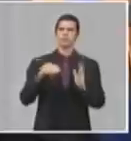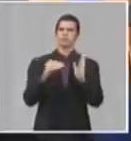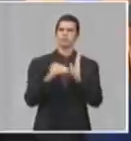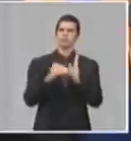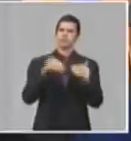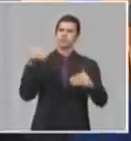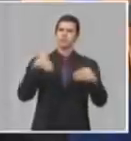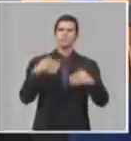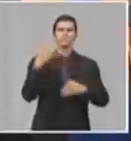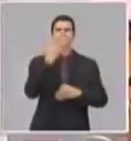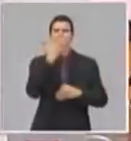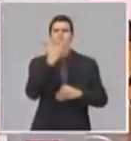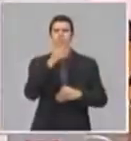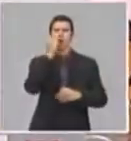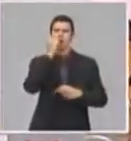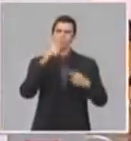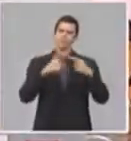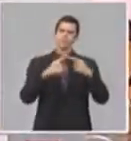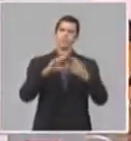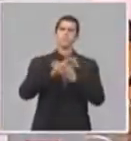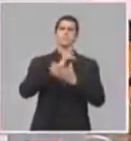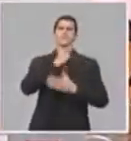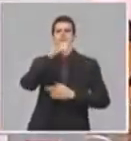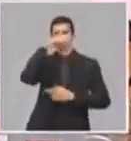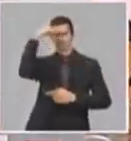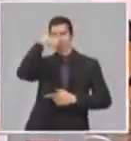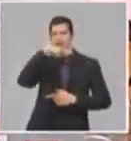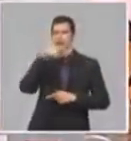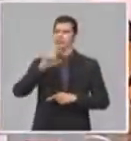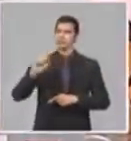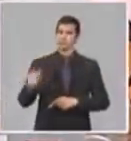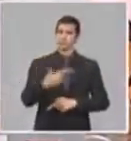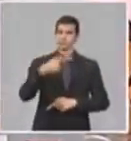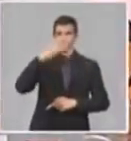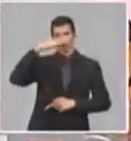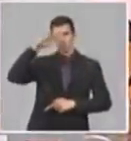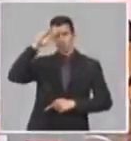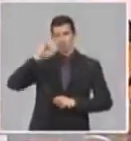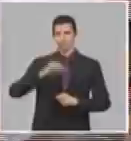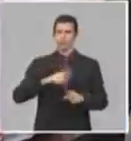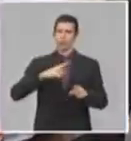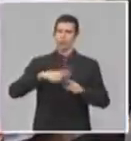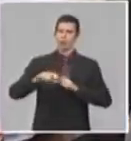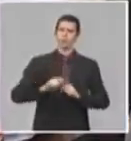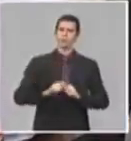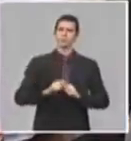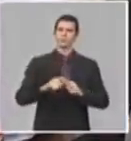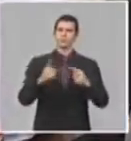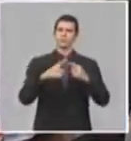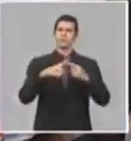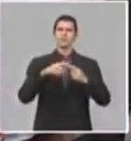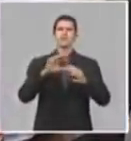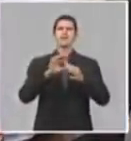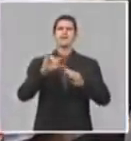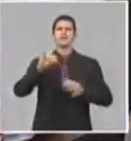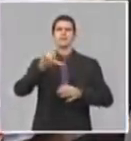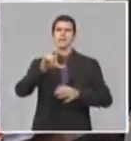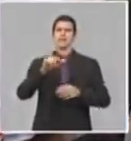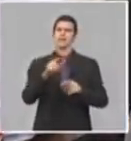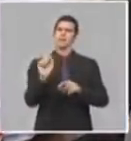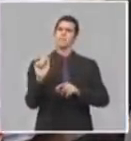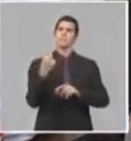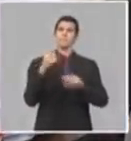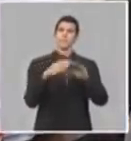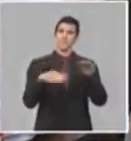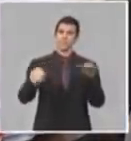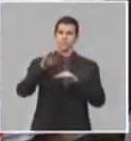el compañero Salvador Valdés Mesa, vicepresidente de la República, el compañero Alejandro Gil Fernández, viceprimer ministro y ministro de Economía